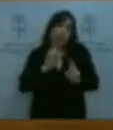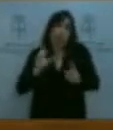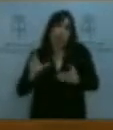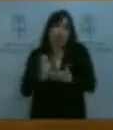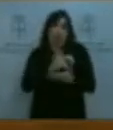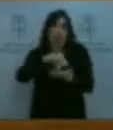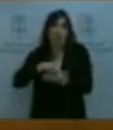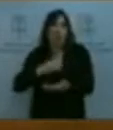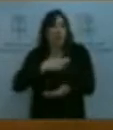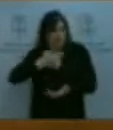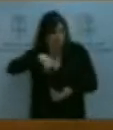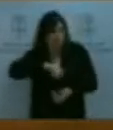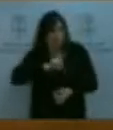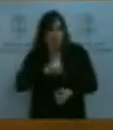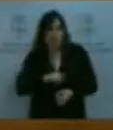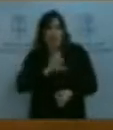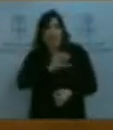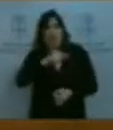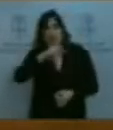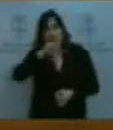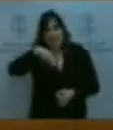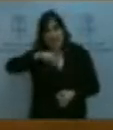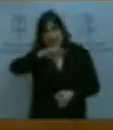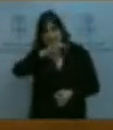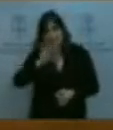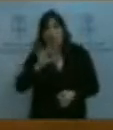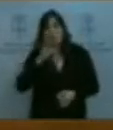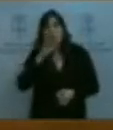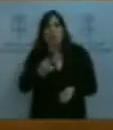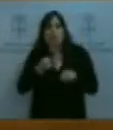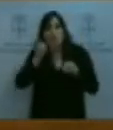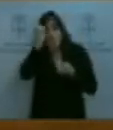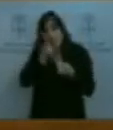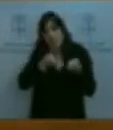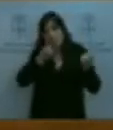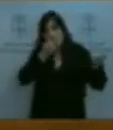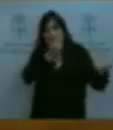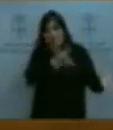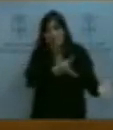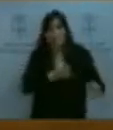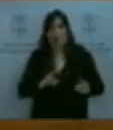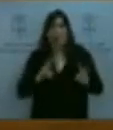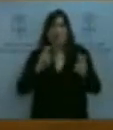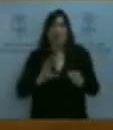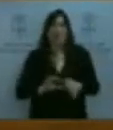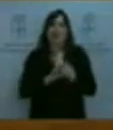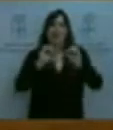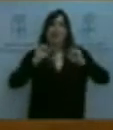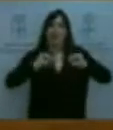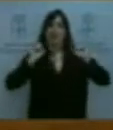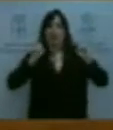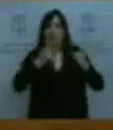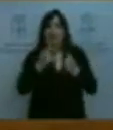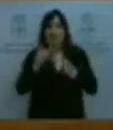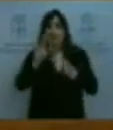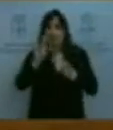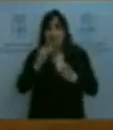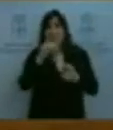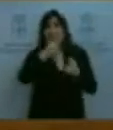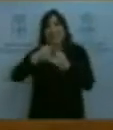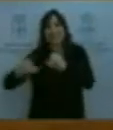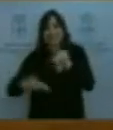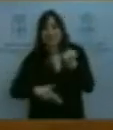también dar su aportación, su opinión sobre la necesidad del pacto educativo y las líneas generales sobre las que debiera trabajarse en